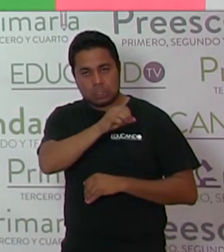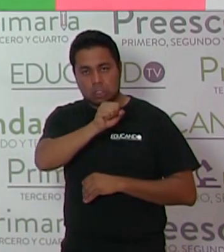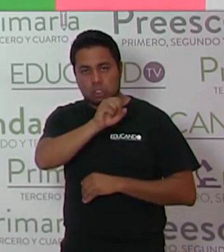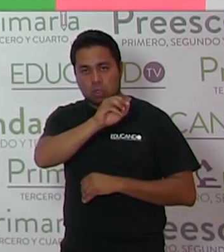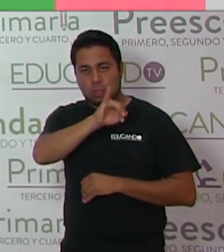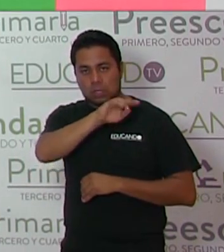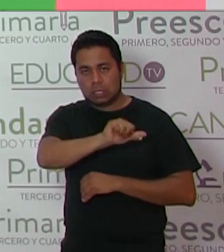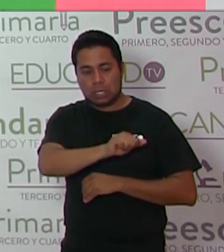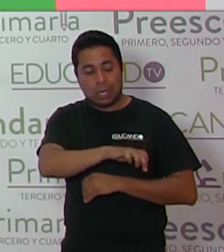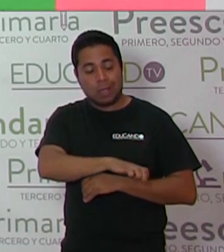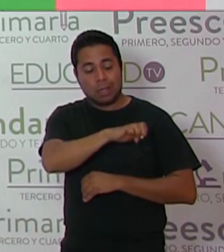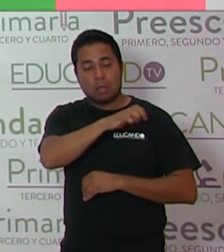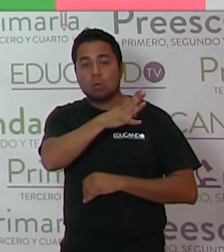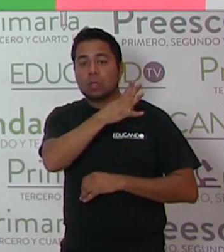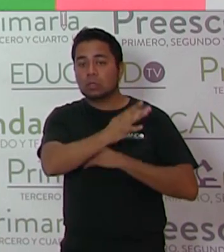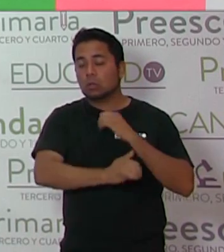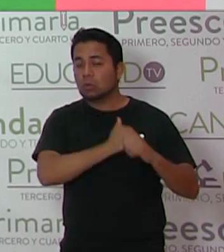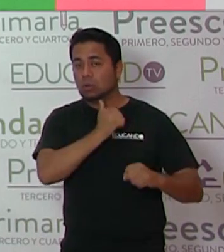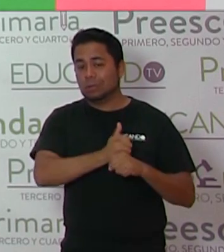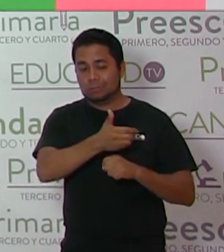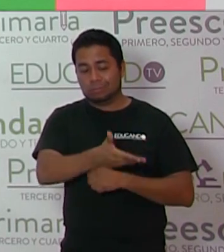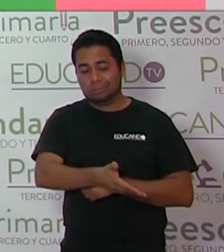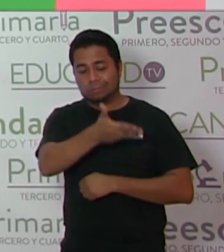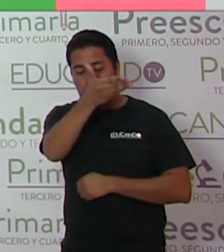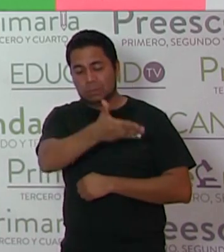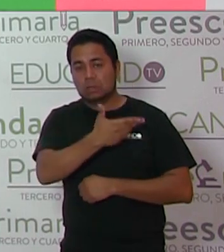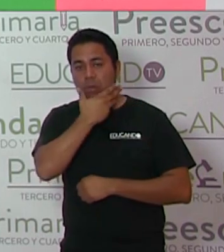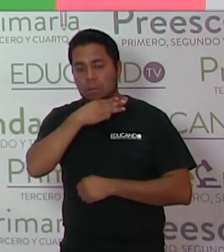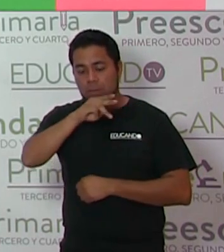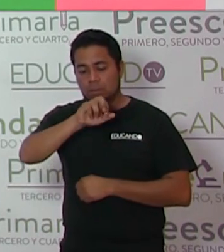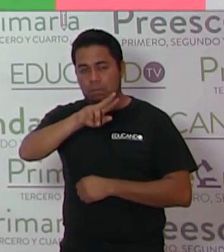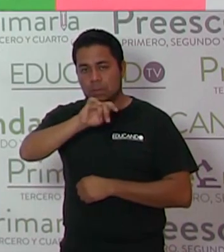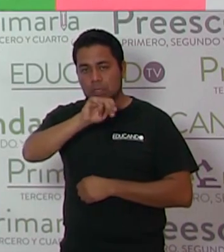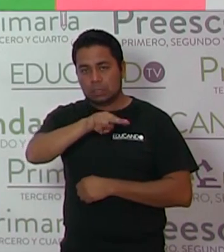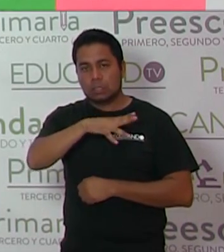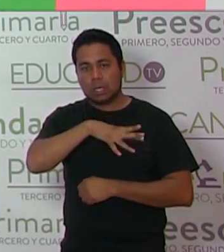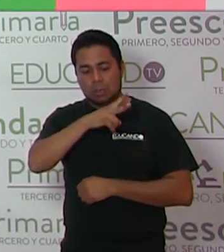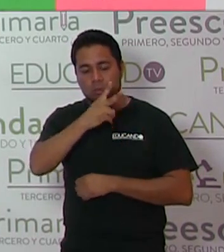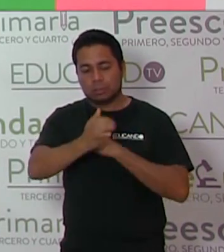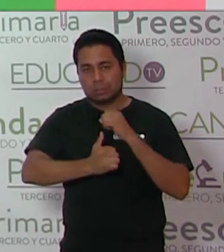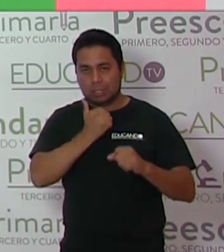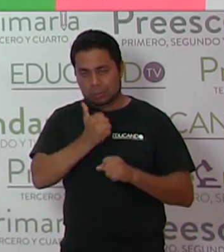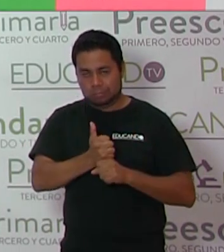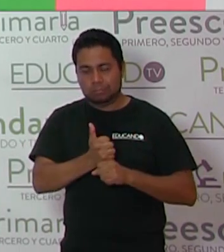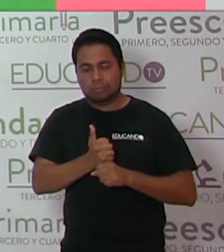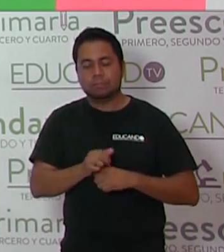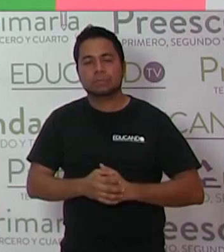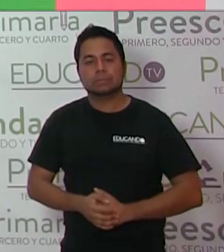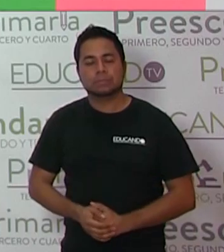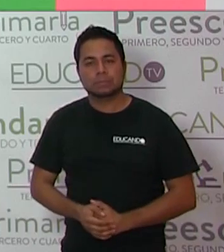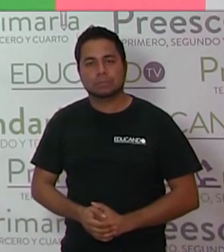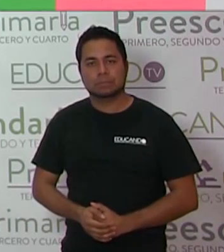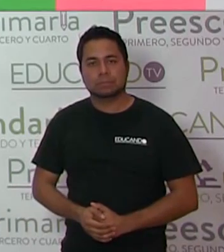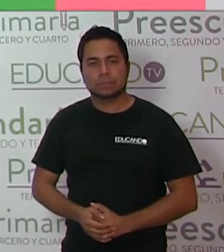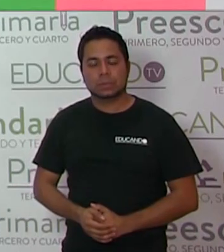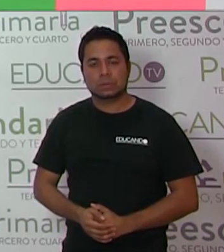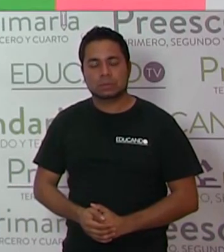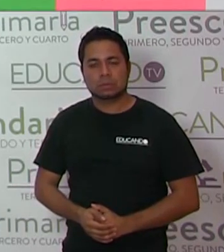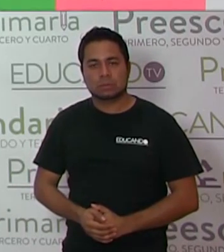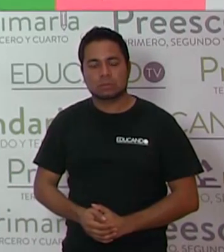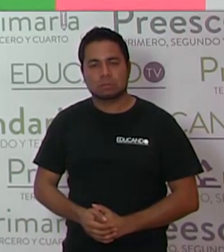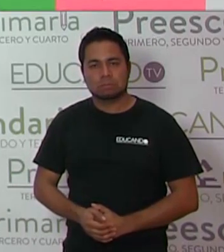Sonia, que tiene 4 años, y Martín, que tiene 2 años.